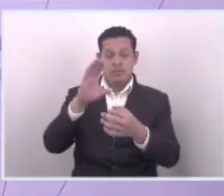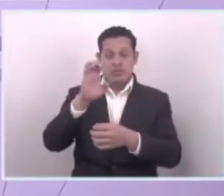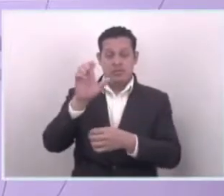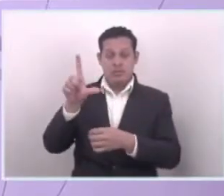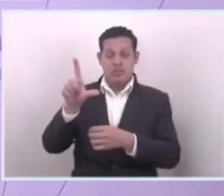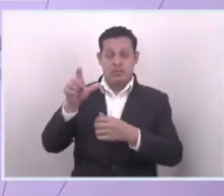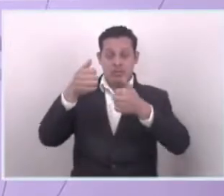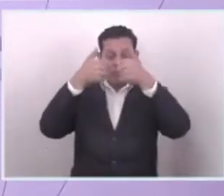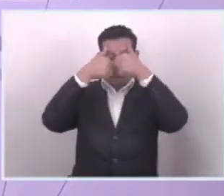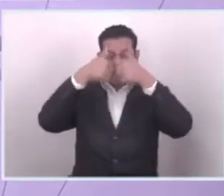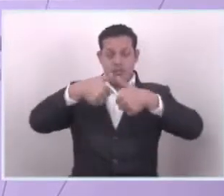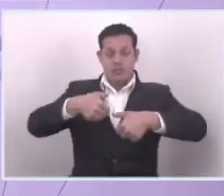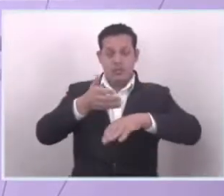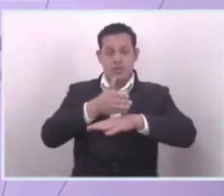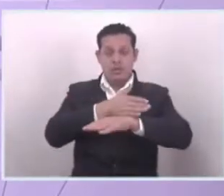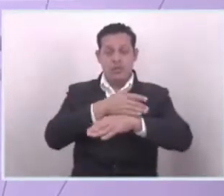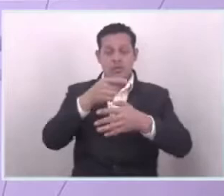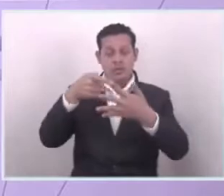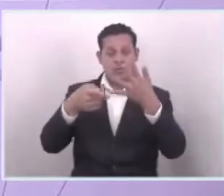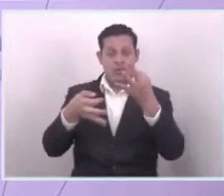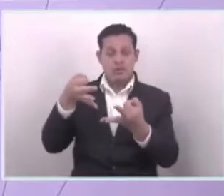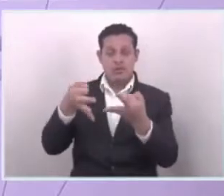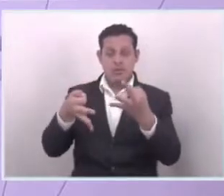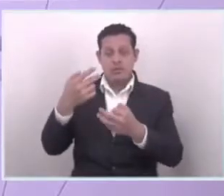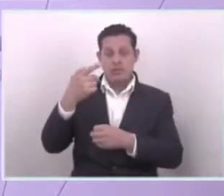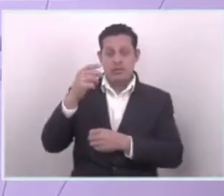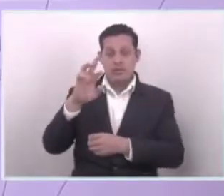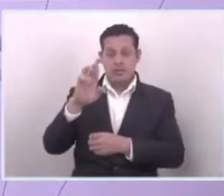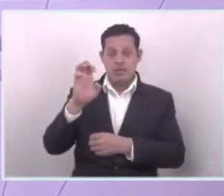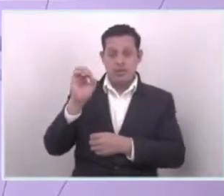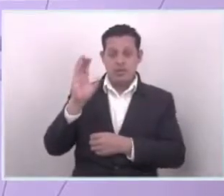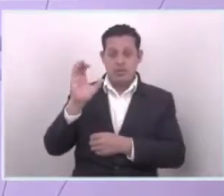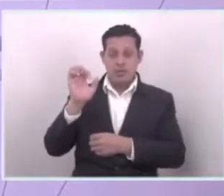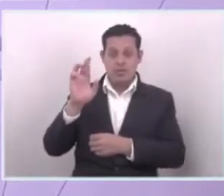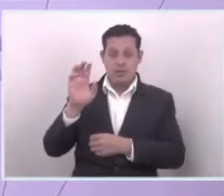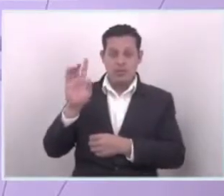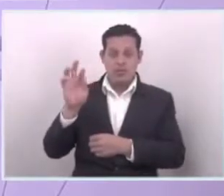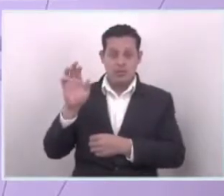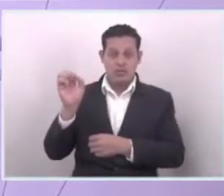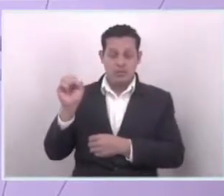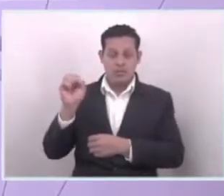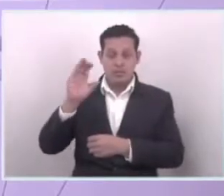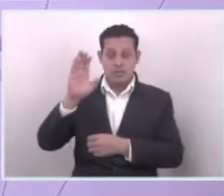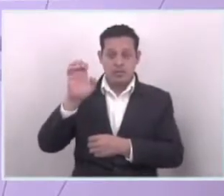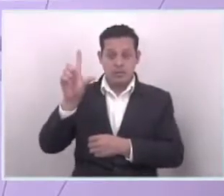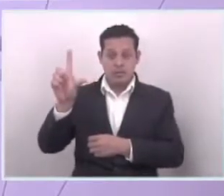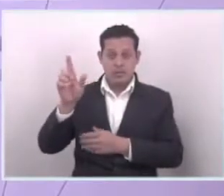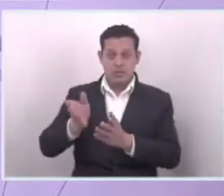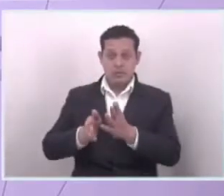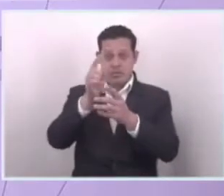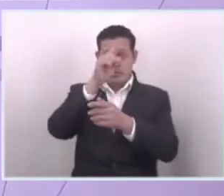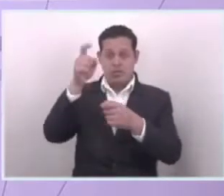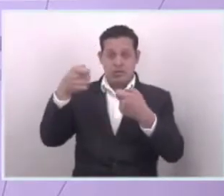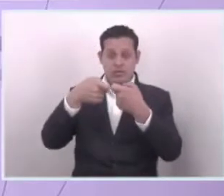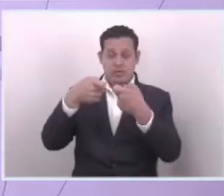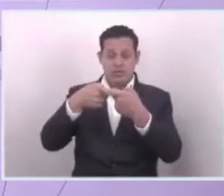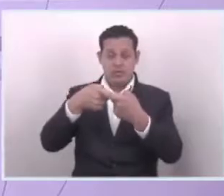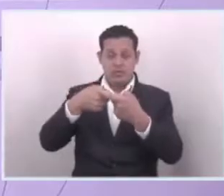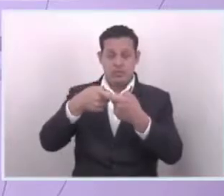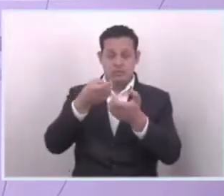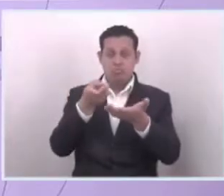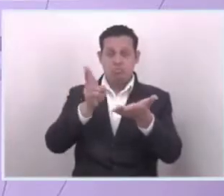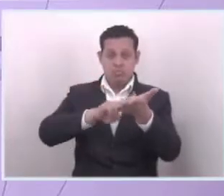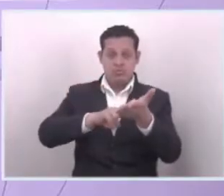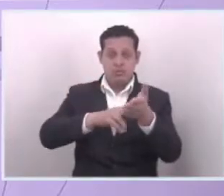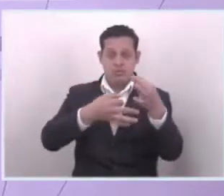De acuerdo, como les decía antes, la ley de hidrocarburos ya la tiene CEL y es la entidad rectora de este tipo de inversiones y